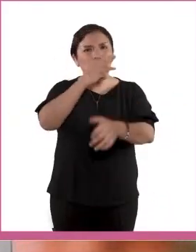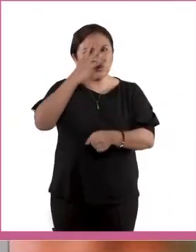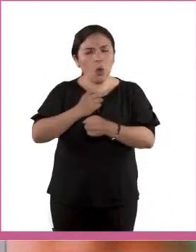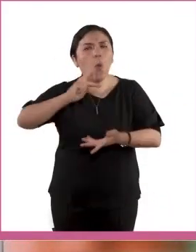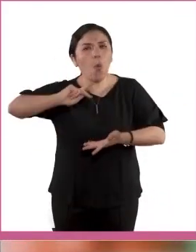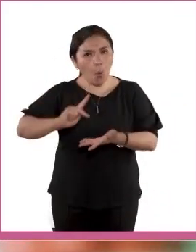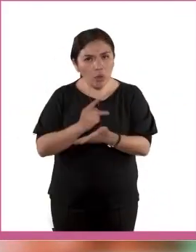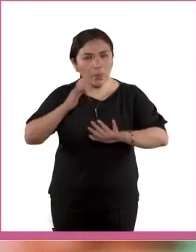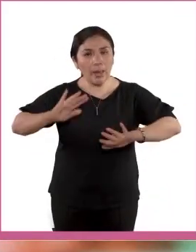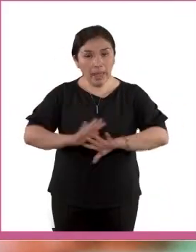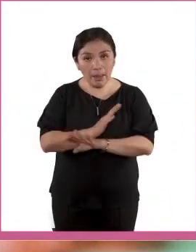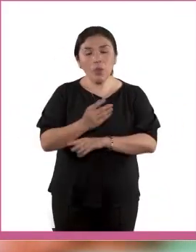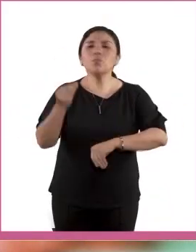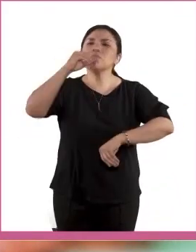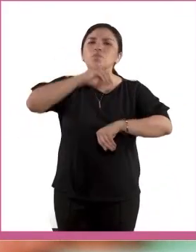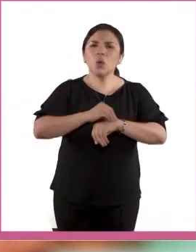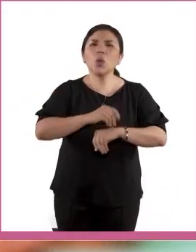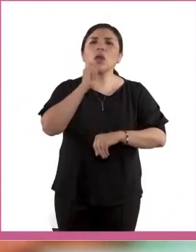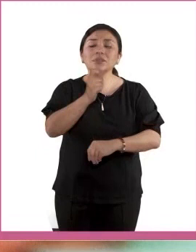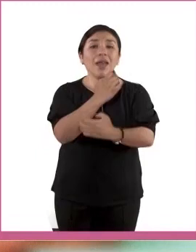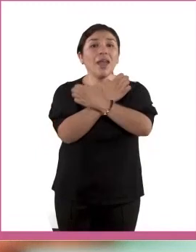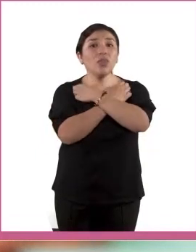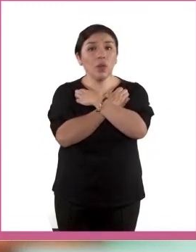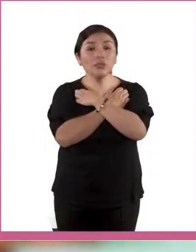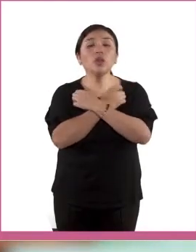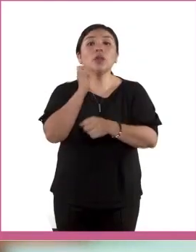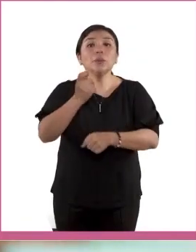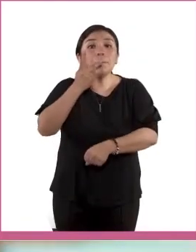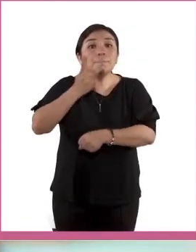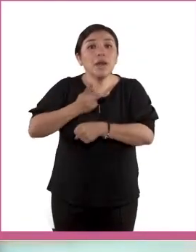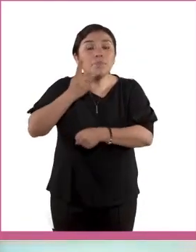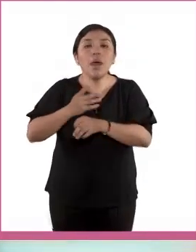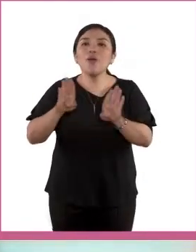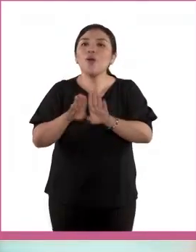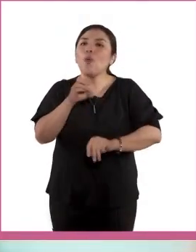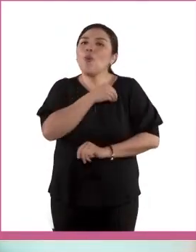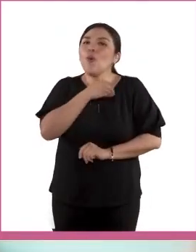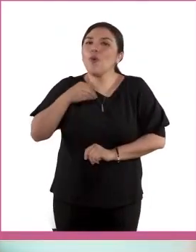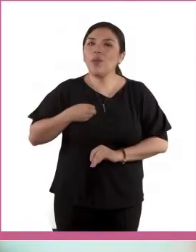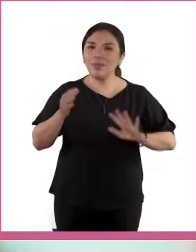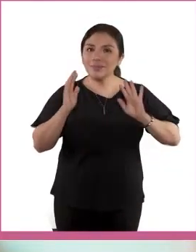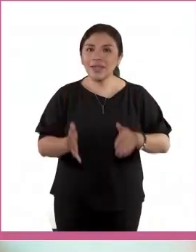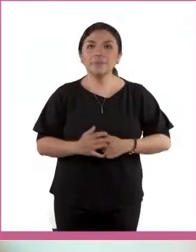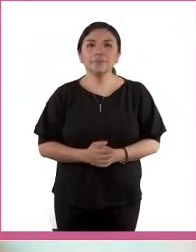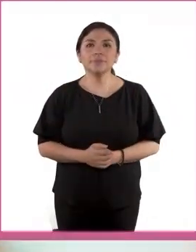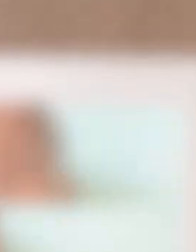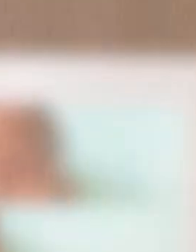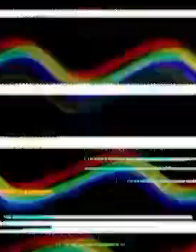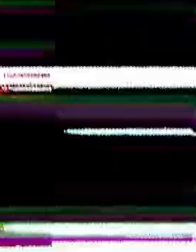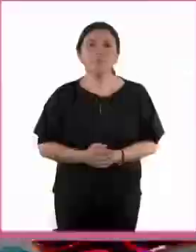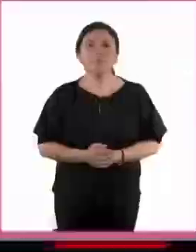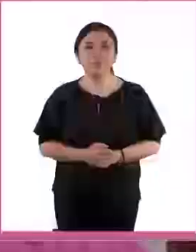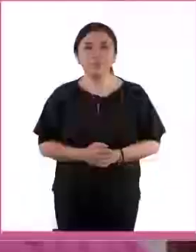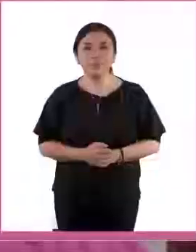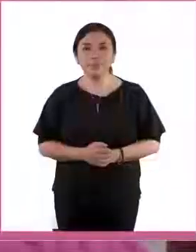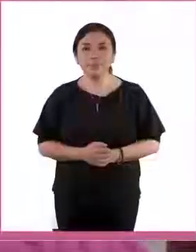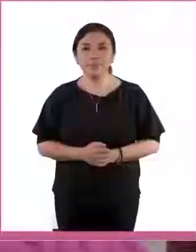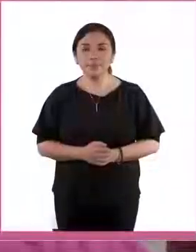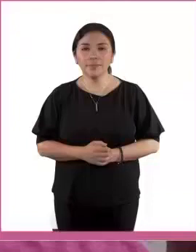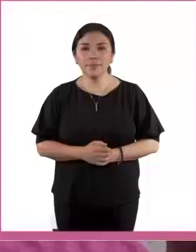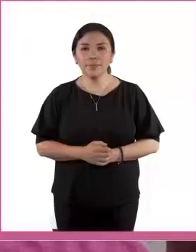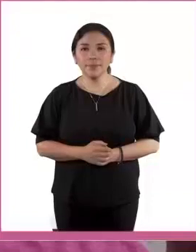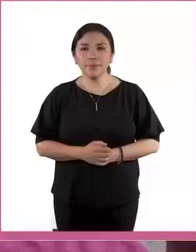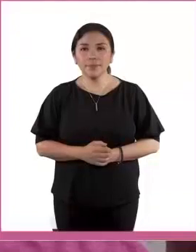se modificó el artículo 3 constitucional, estableciendo la educación media superior como obligatoria.